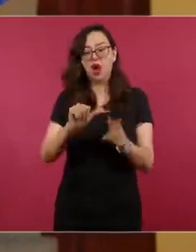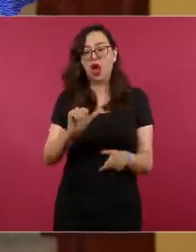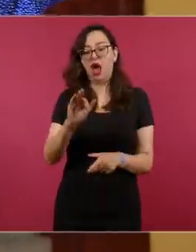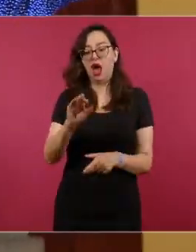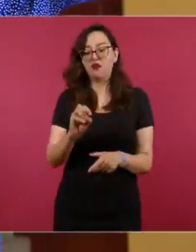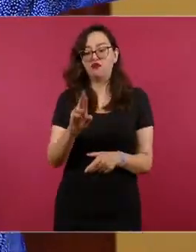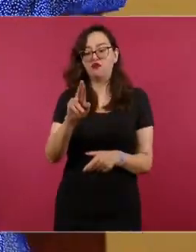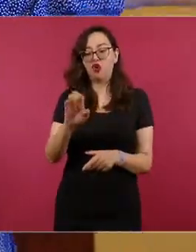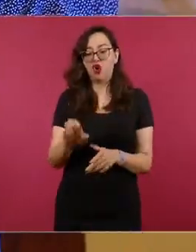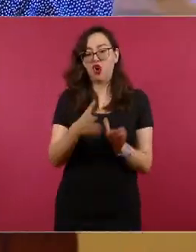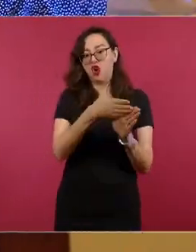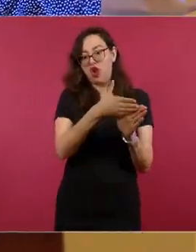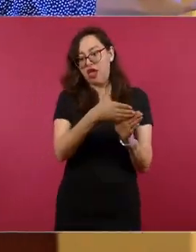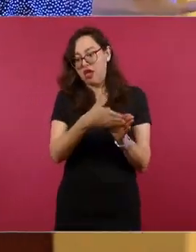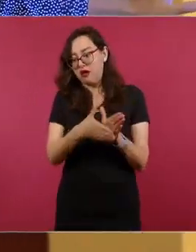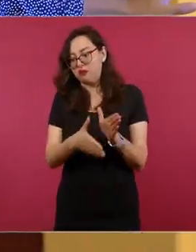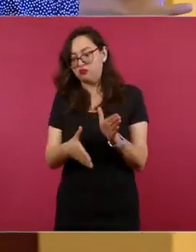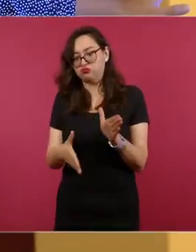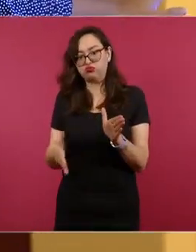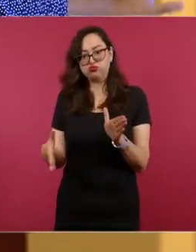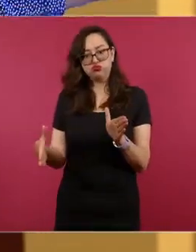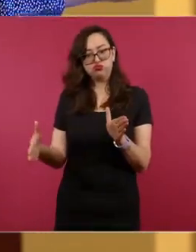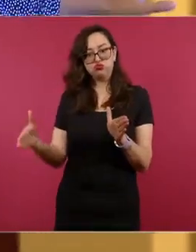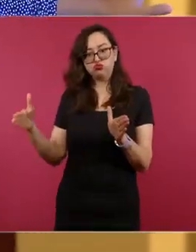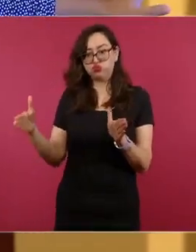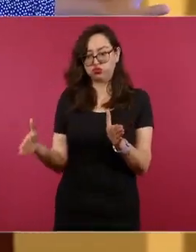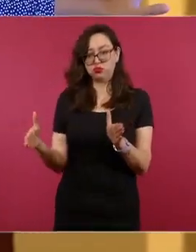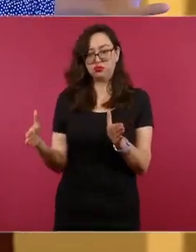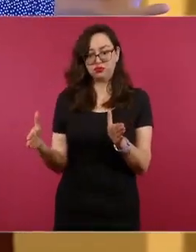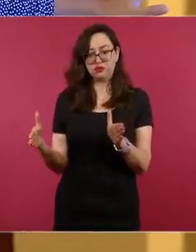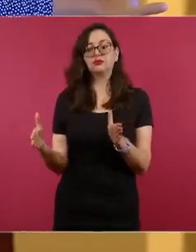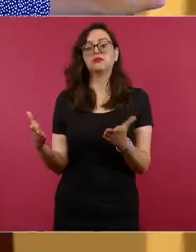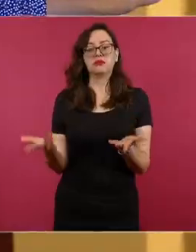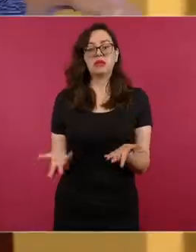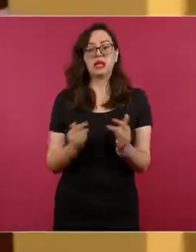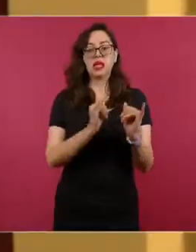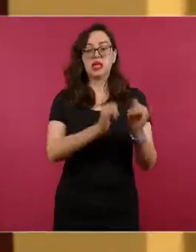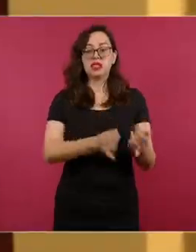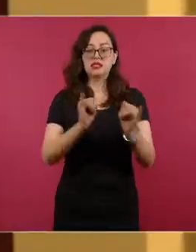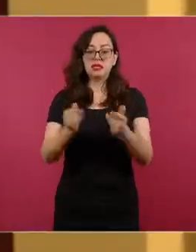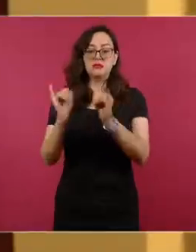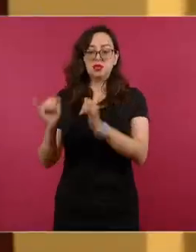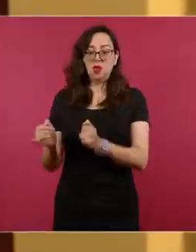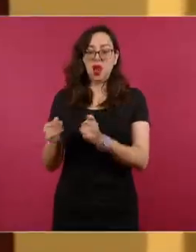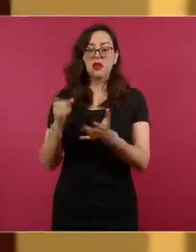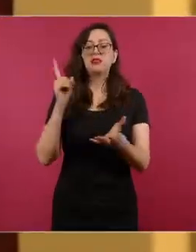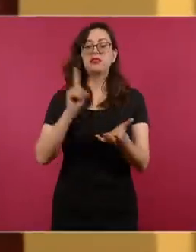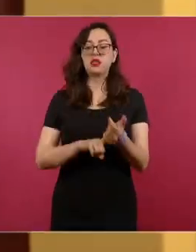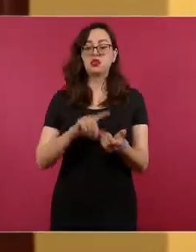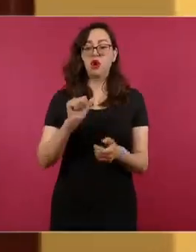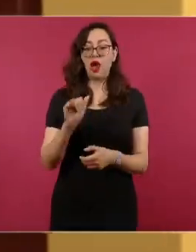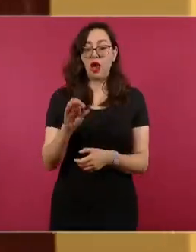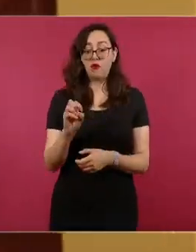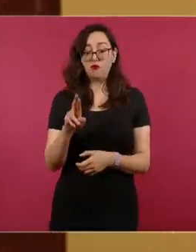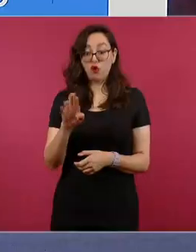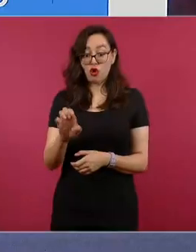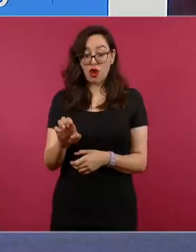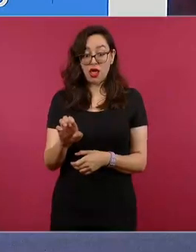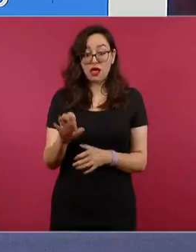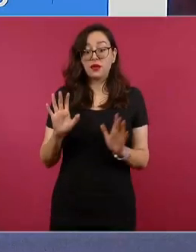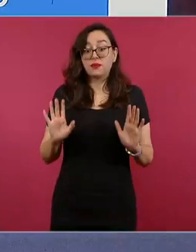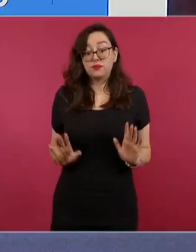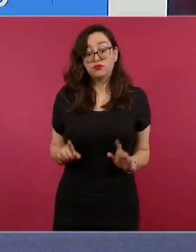después del 97 a partir de cuentas individuales administradas por las Afores y como ya nada más te vas a jubilar con